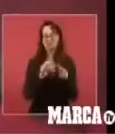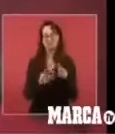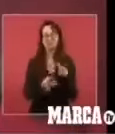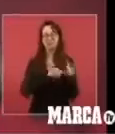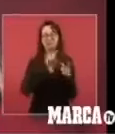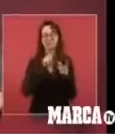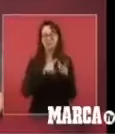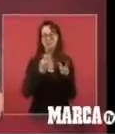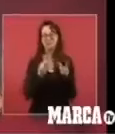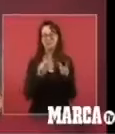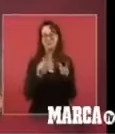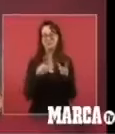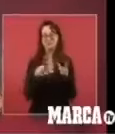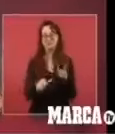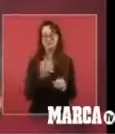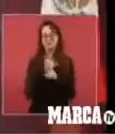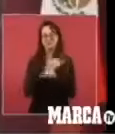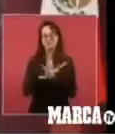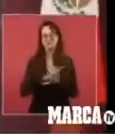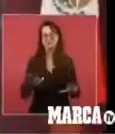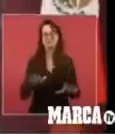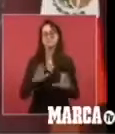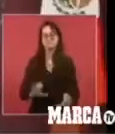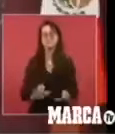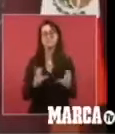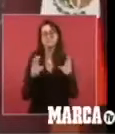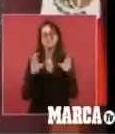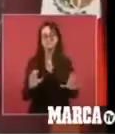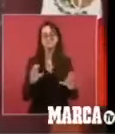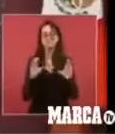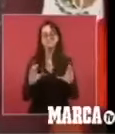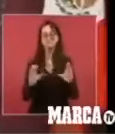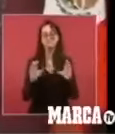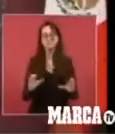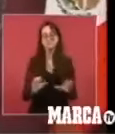Secretaría de la Defensa, porque